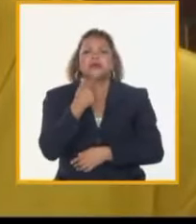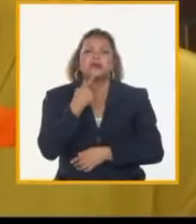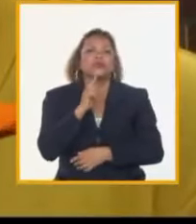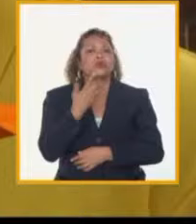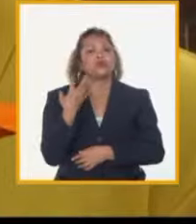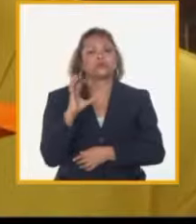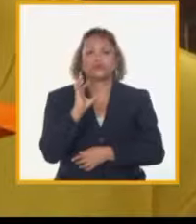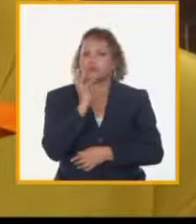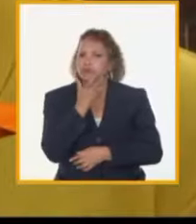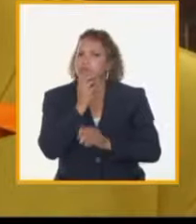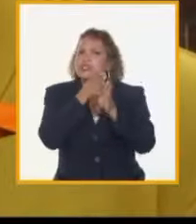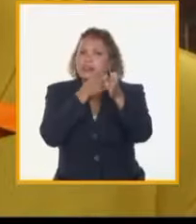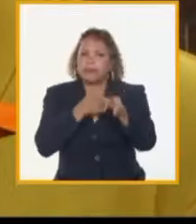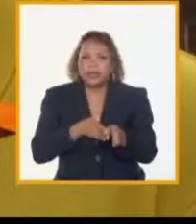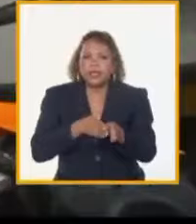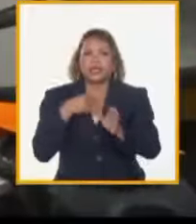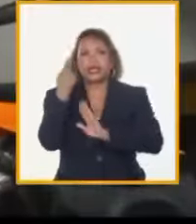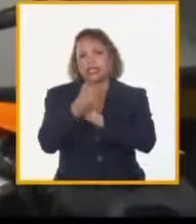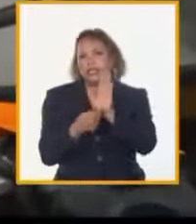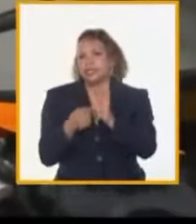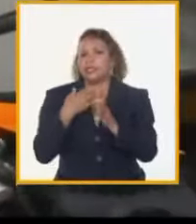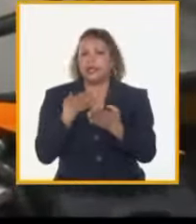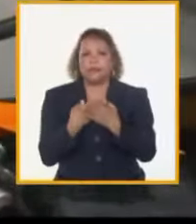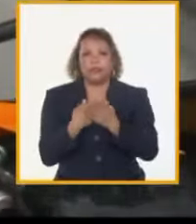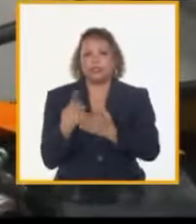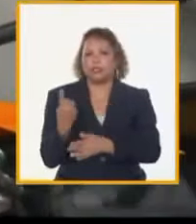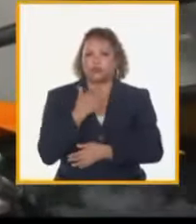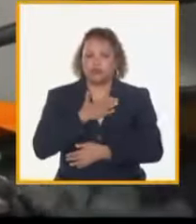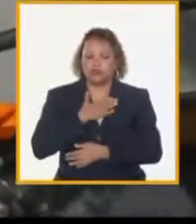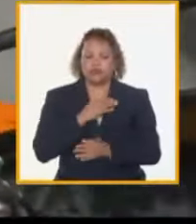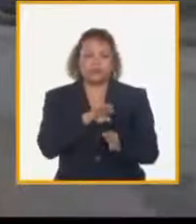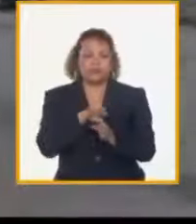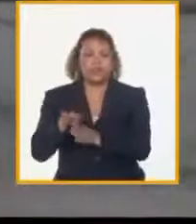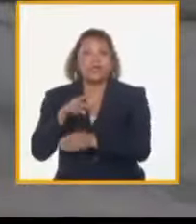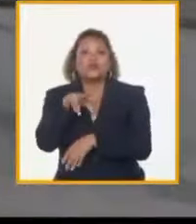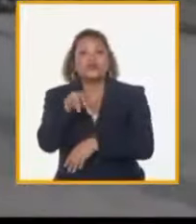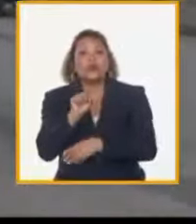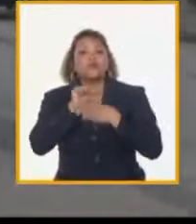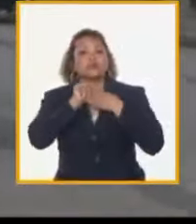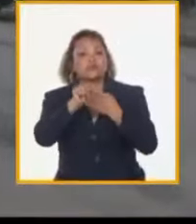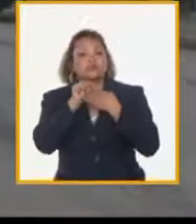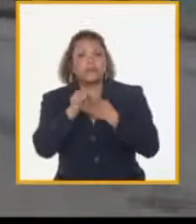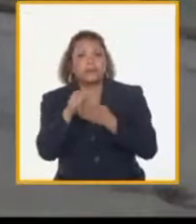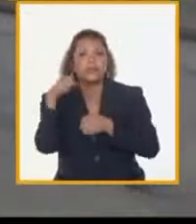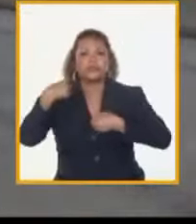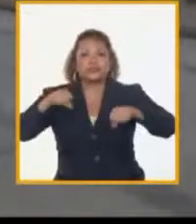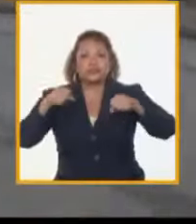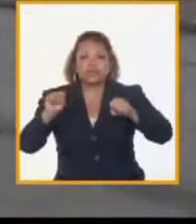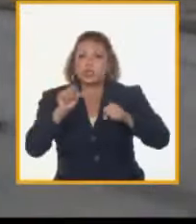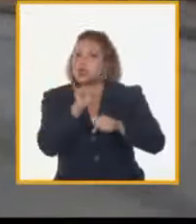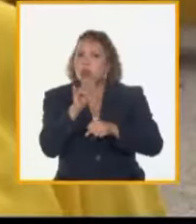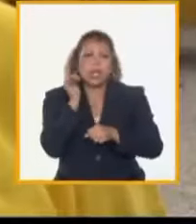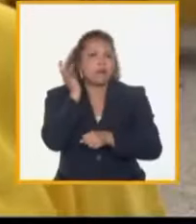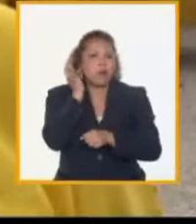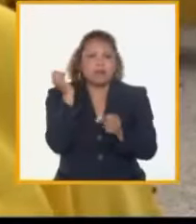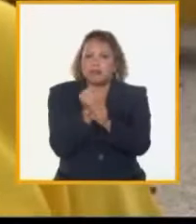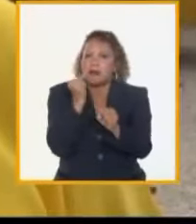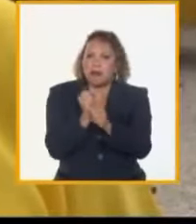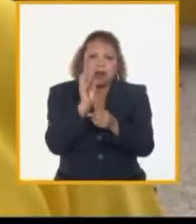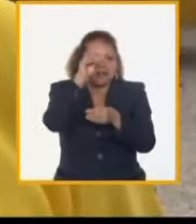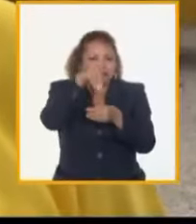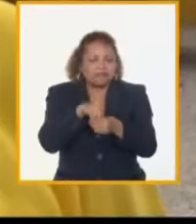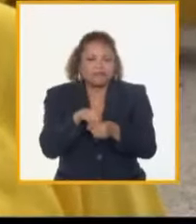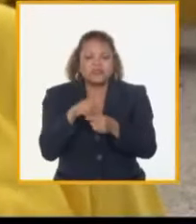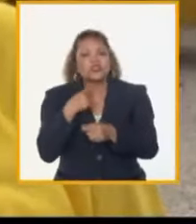con mucha disciplina, que es lo que caracteriza a la nuestra agencia. En el nuevo servicio de transporte urbano también está presente la mujer granmense. Es un